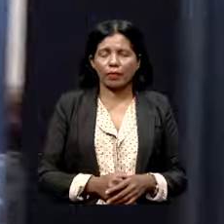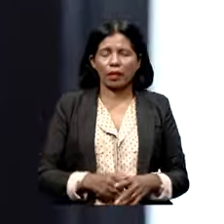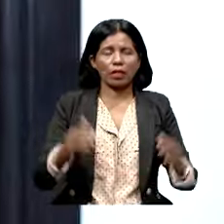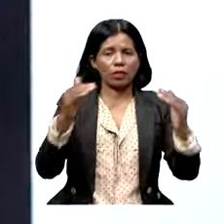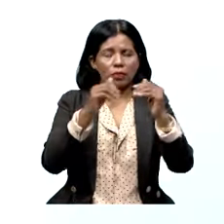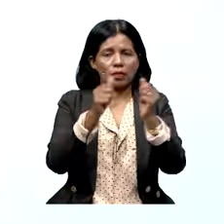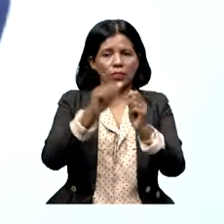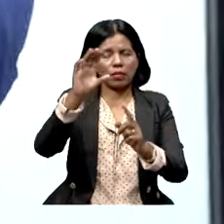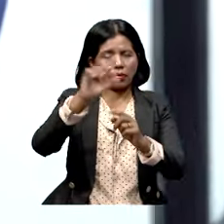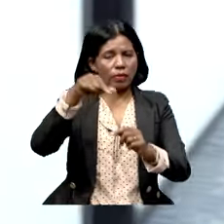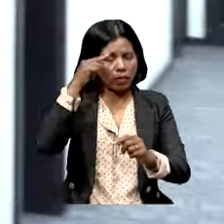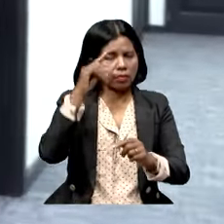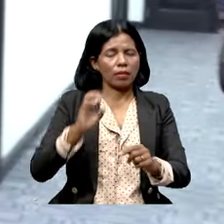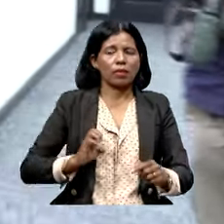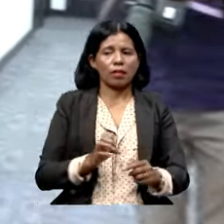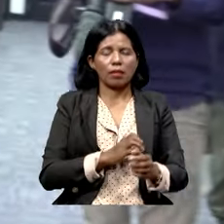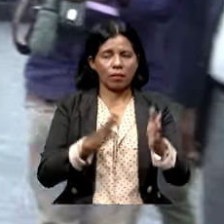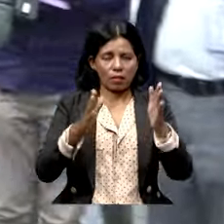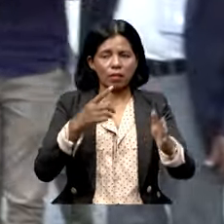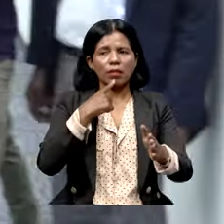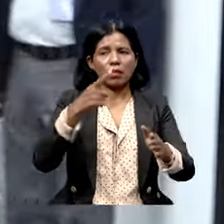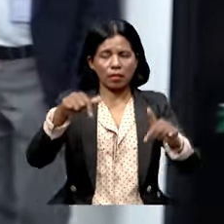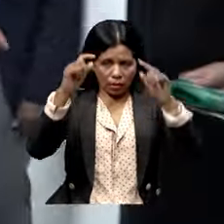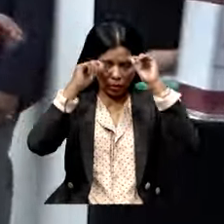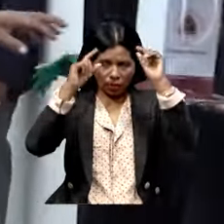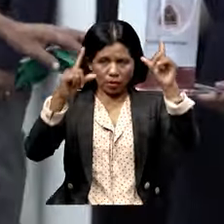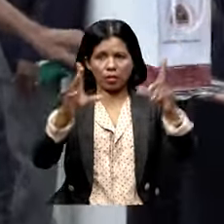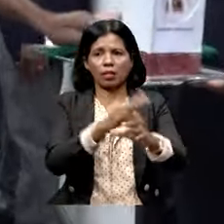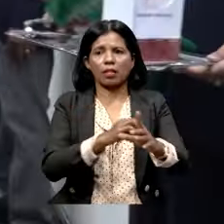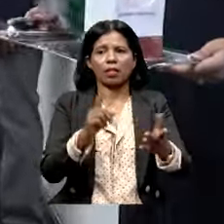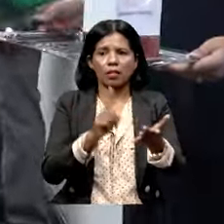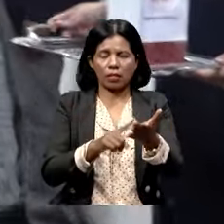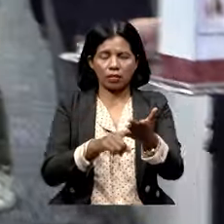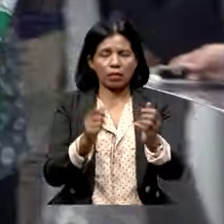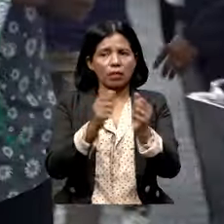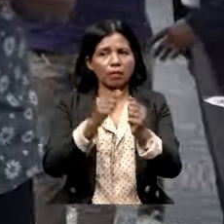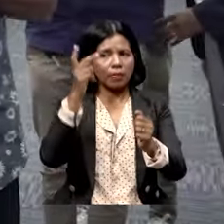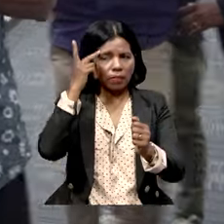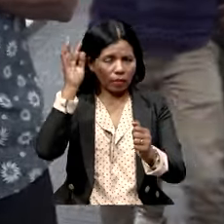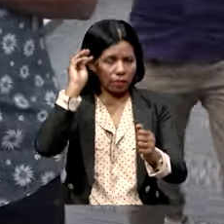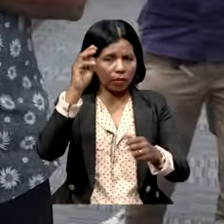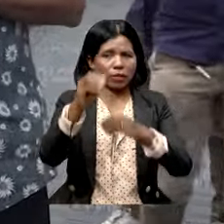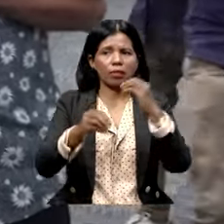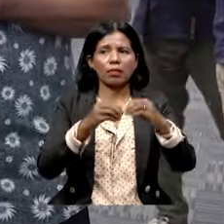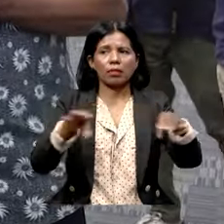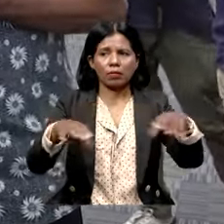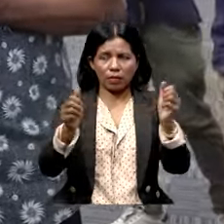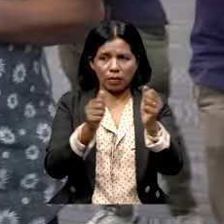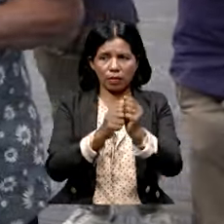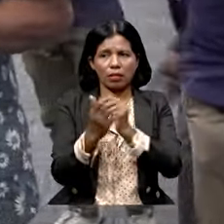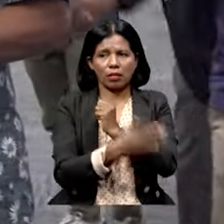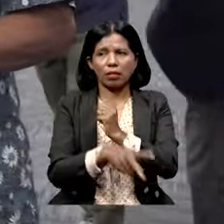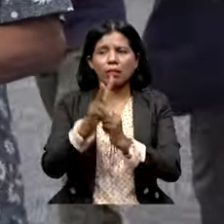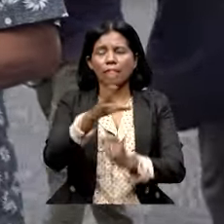jefe gobierno embajador República Arabia Saharaui y Timor-Leste Nemos discutió con primer ministro Cornabá relación bilateral entre